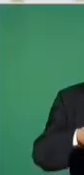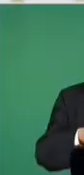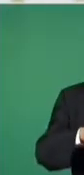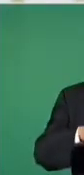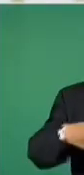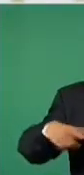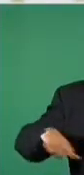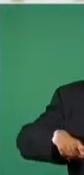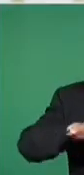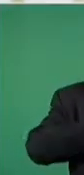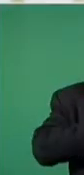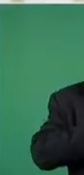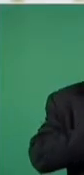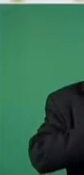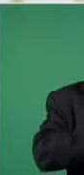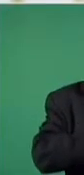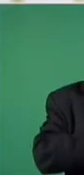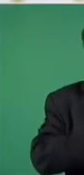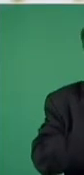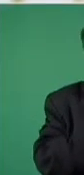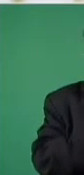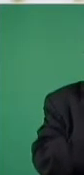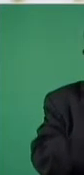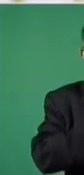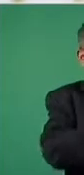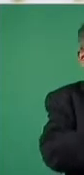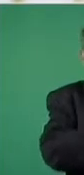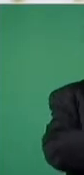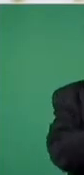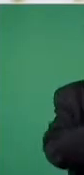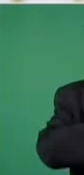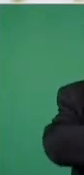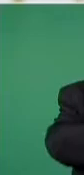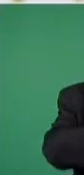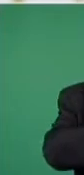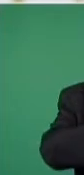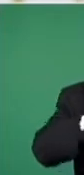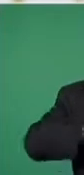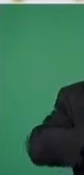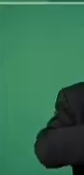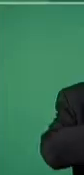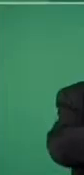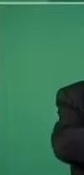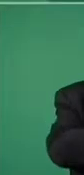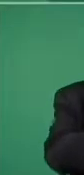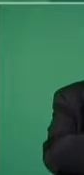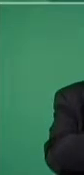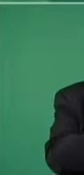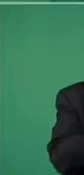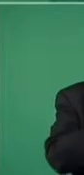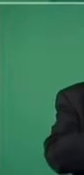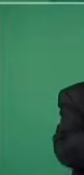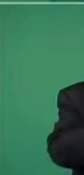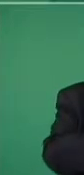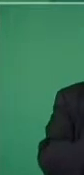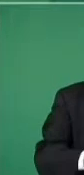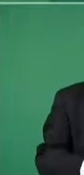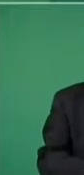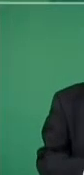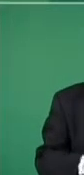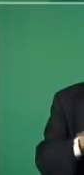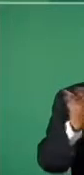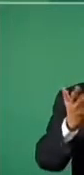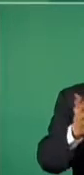régimen con libertad para hacer y deshacer. Entonces,